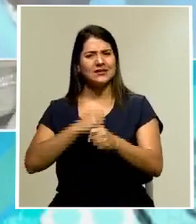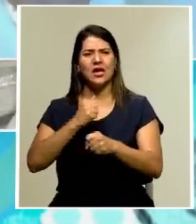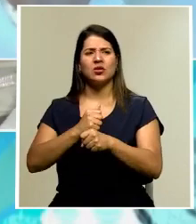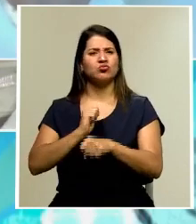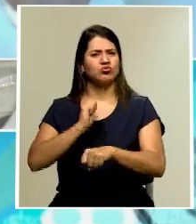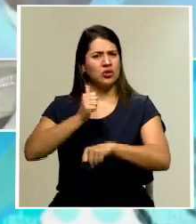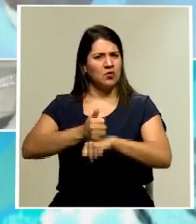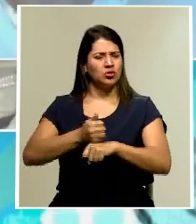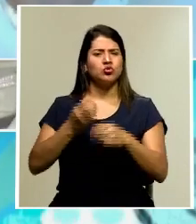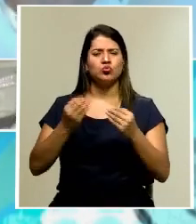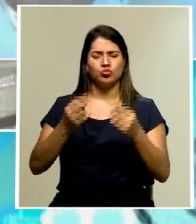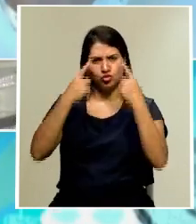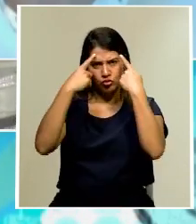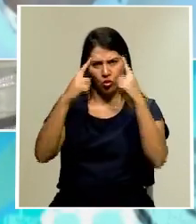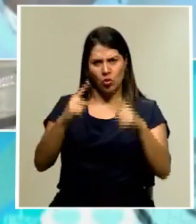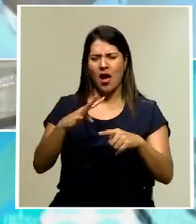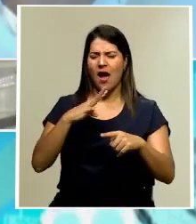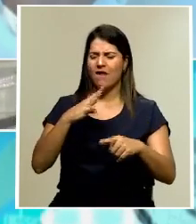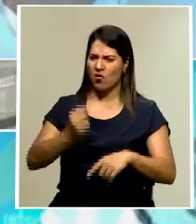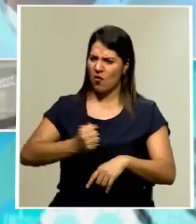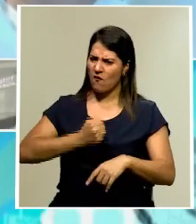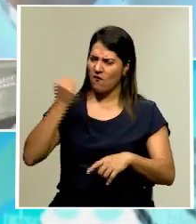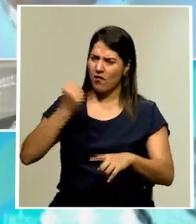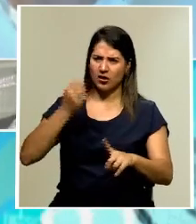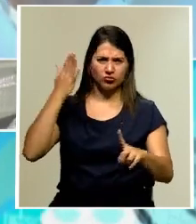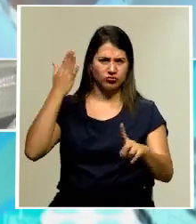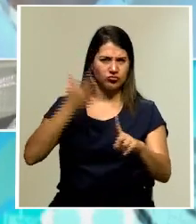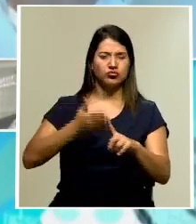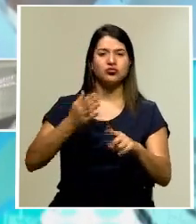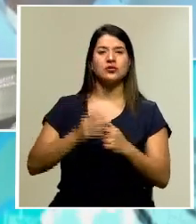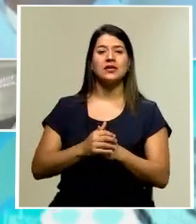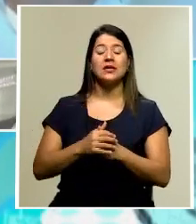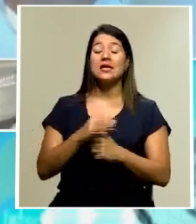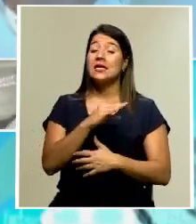términos muy potentes, muy fuertes, muy vehementes, en que ya